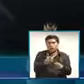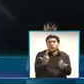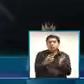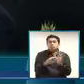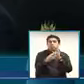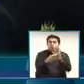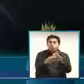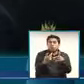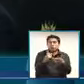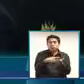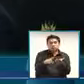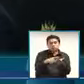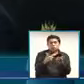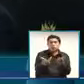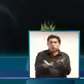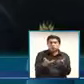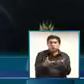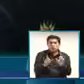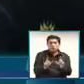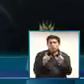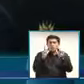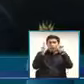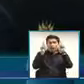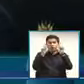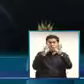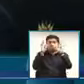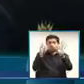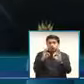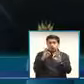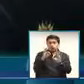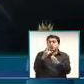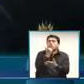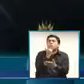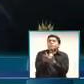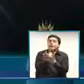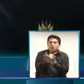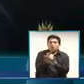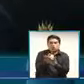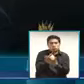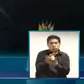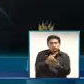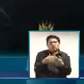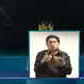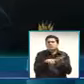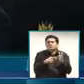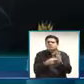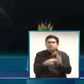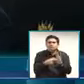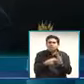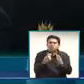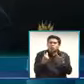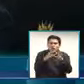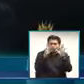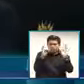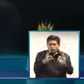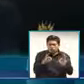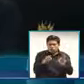proponiendo que se discuta es la creación de la figura del indulto que no es más que un recurso